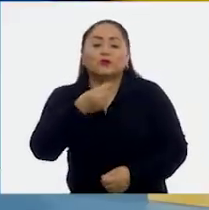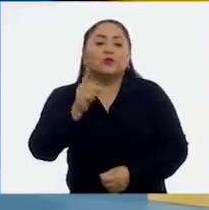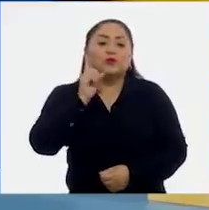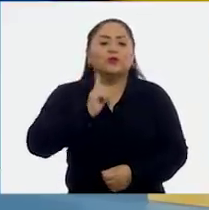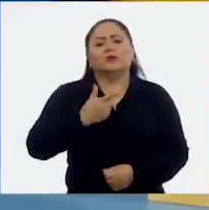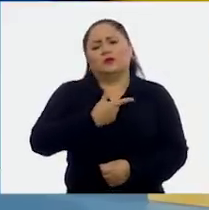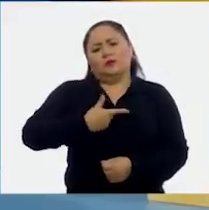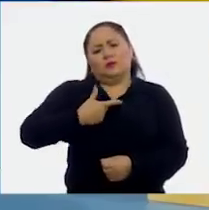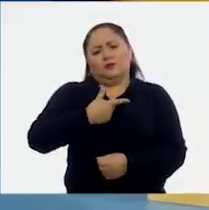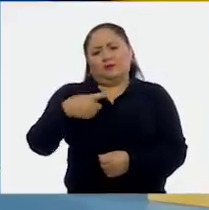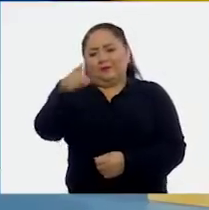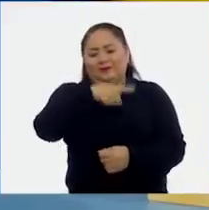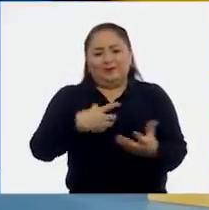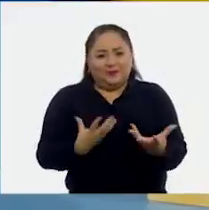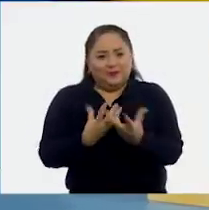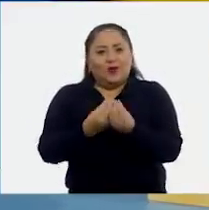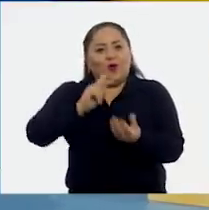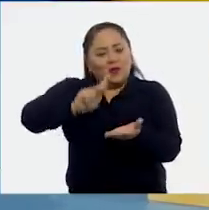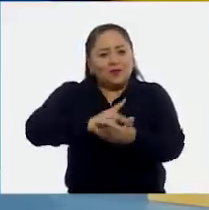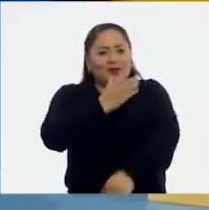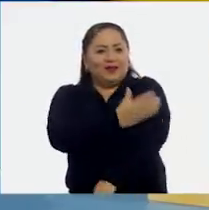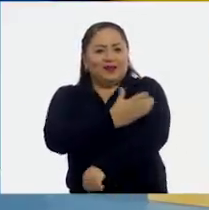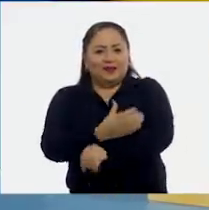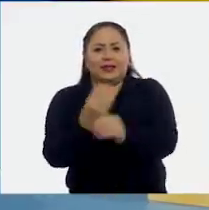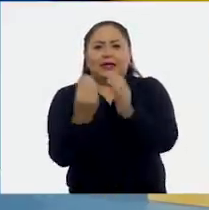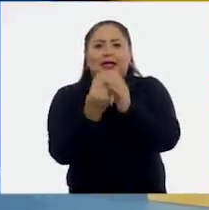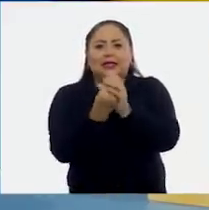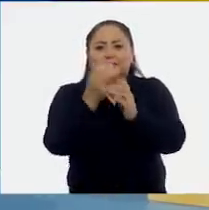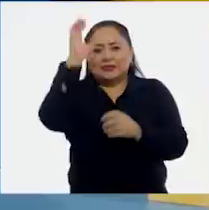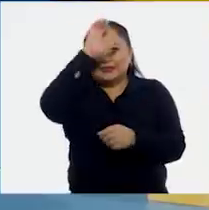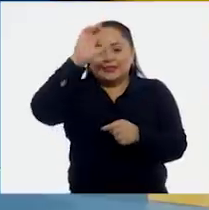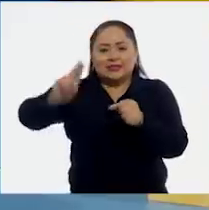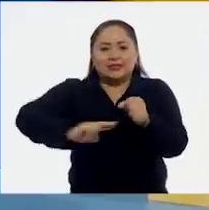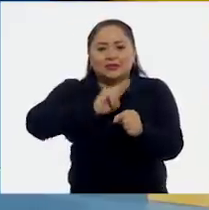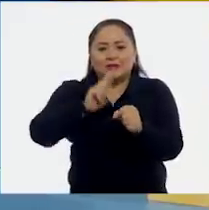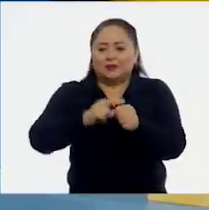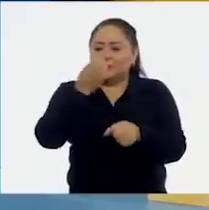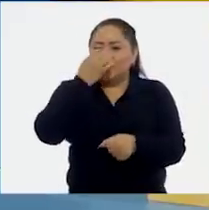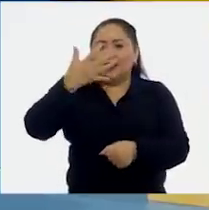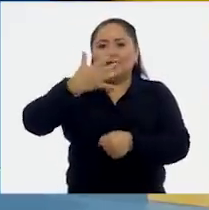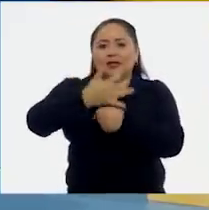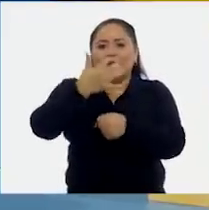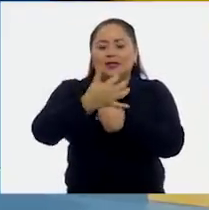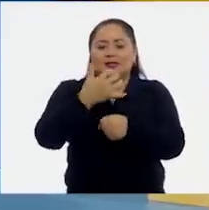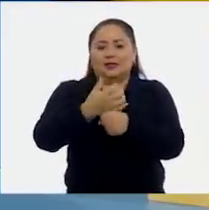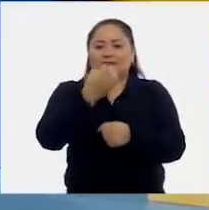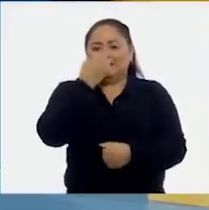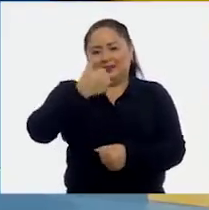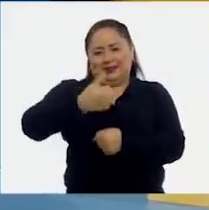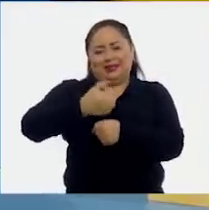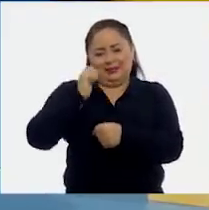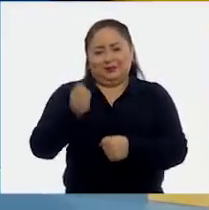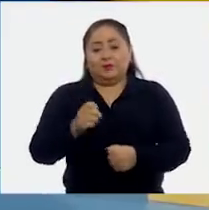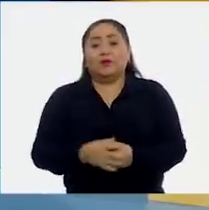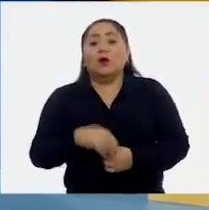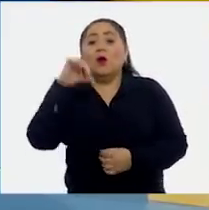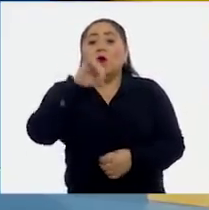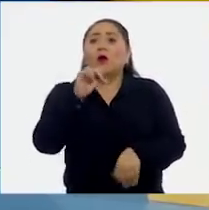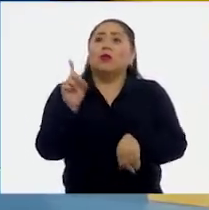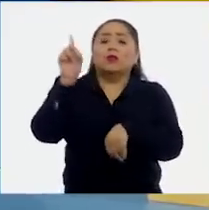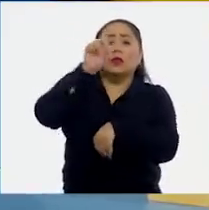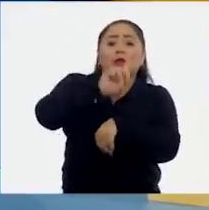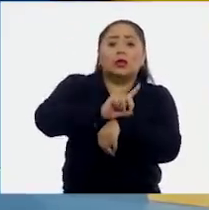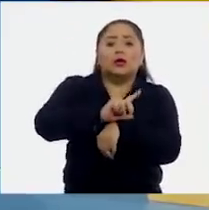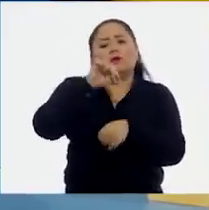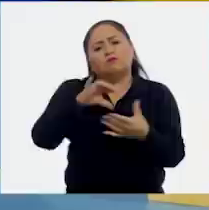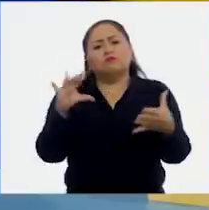Qué gusto que nos acompañen nuevamente en nuestra clase de Ciencias Naturales de quinto grado de Educación Primaria. El día de hoy